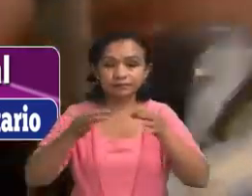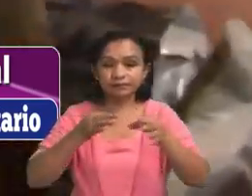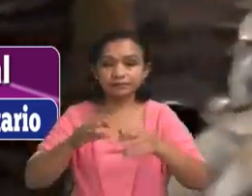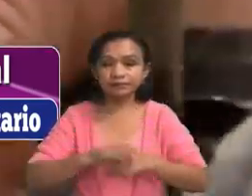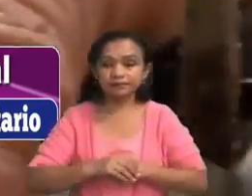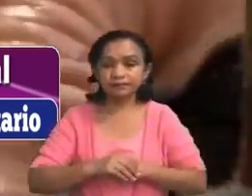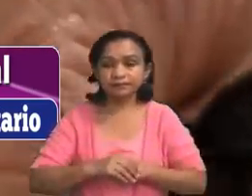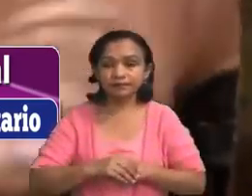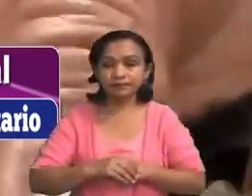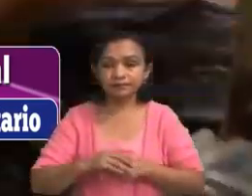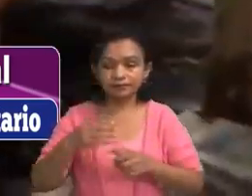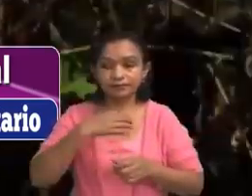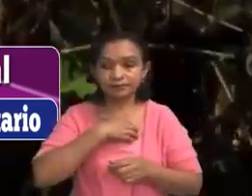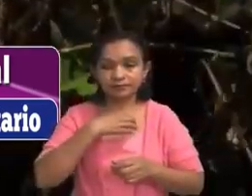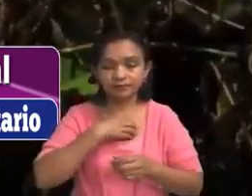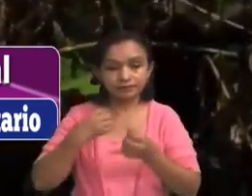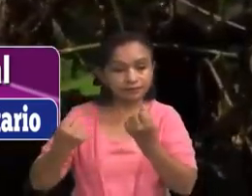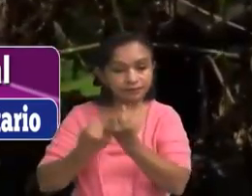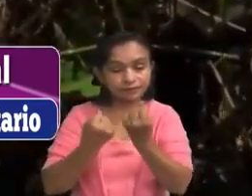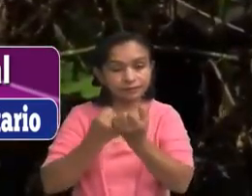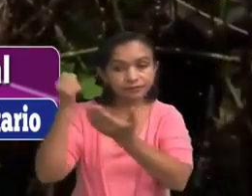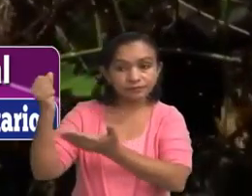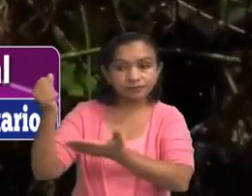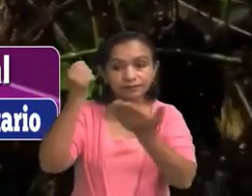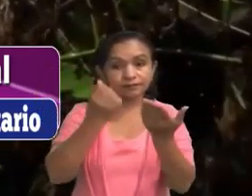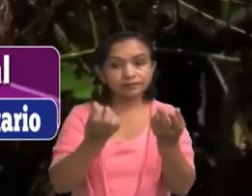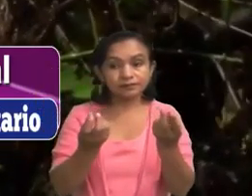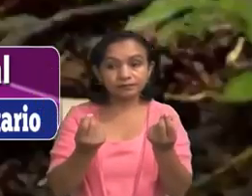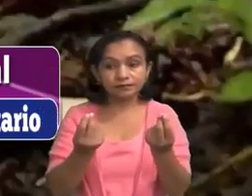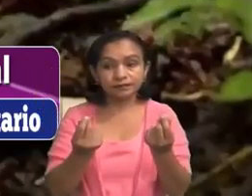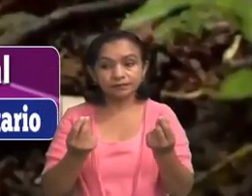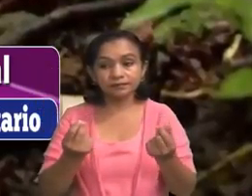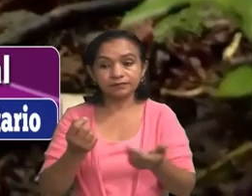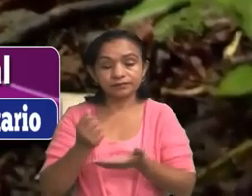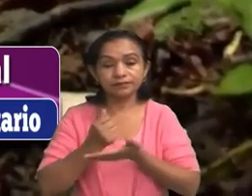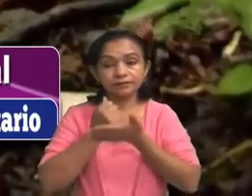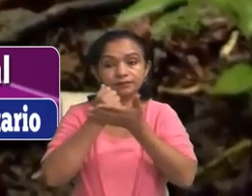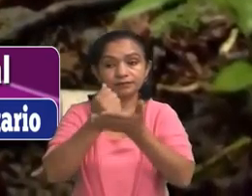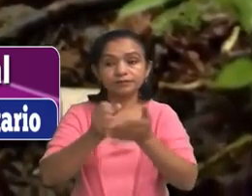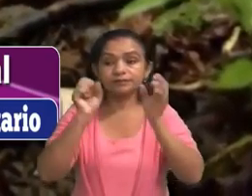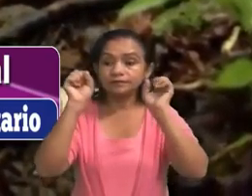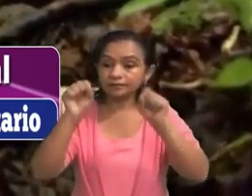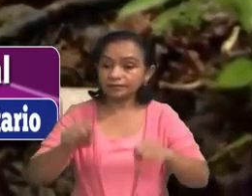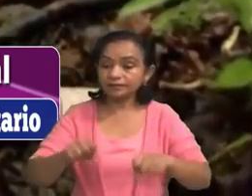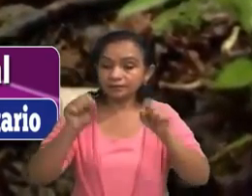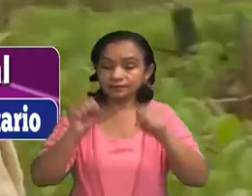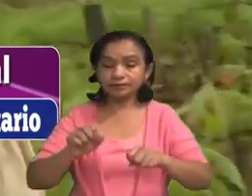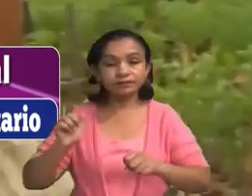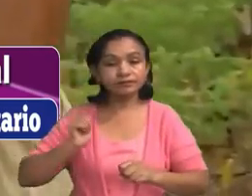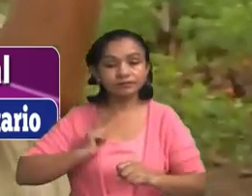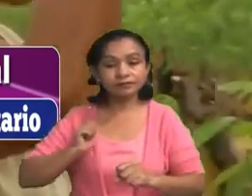tiene sus propias fuentes de financiamiento y relaciones que nos ayudan a poder llevar